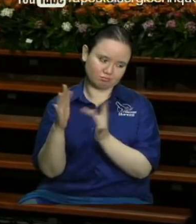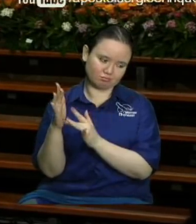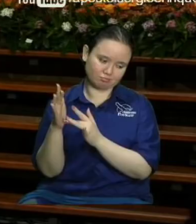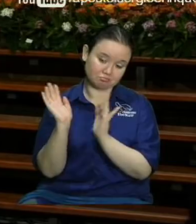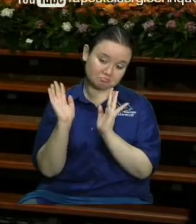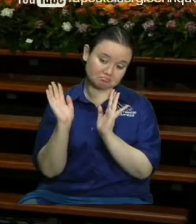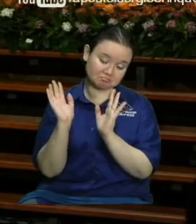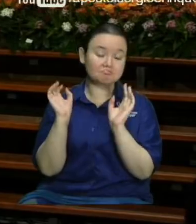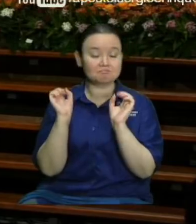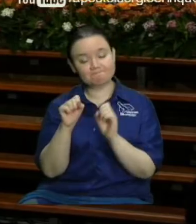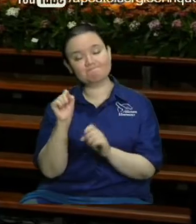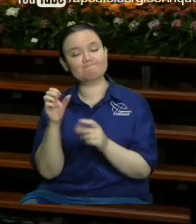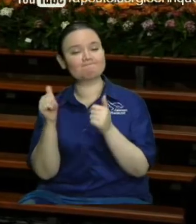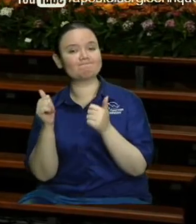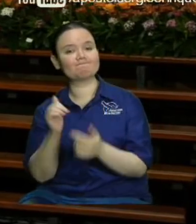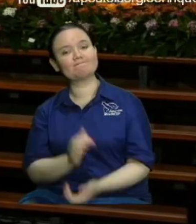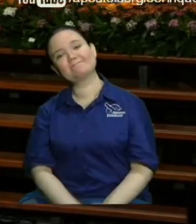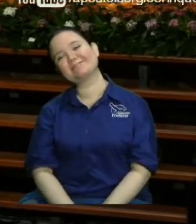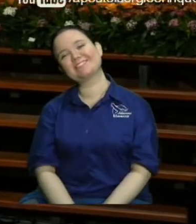los de la Pepsi.